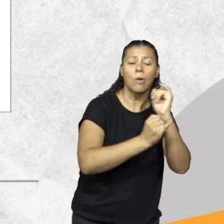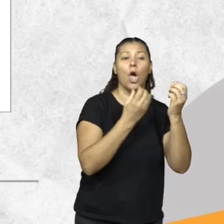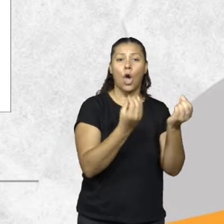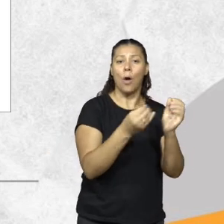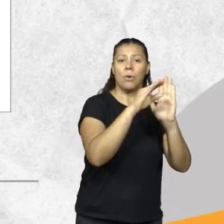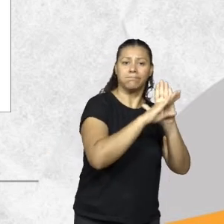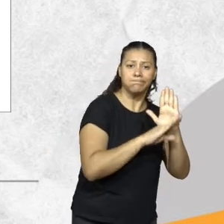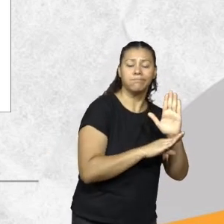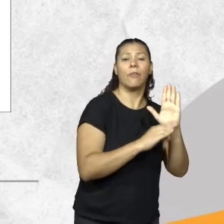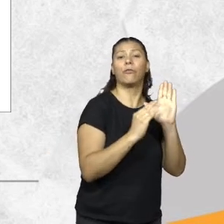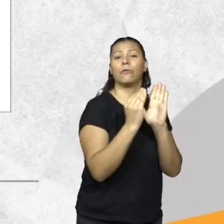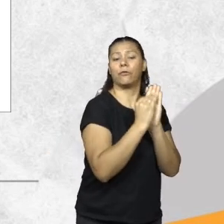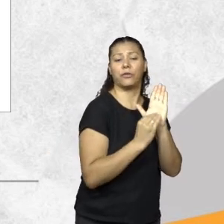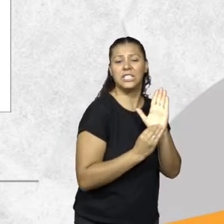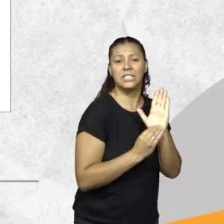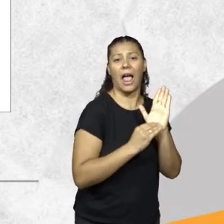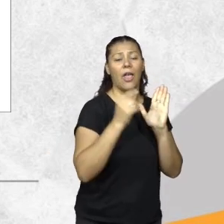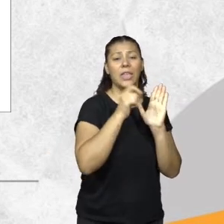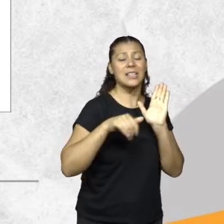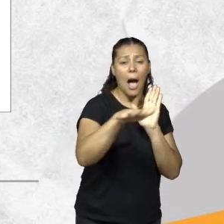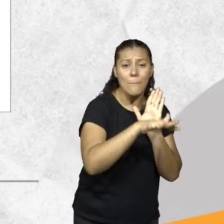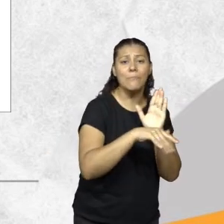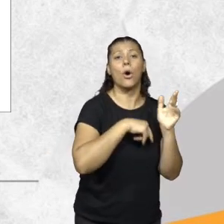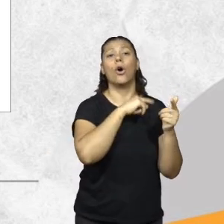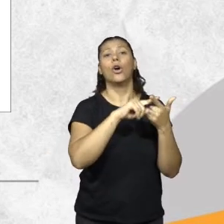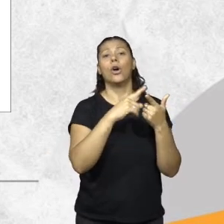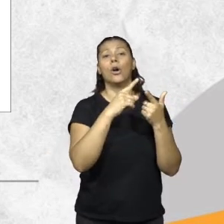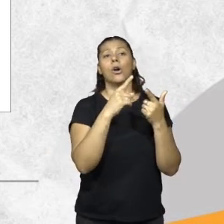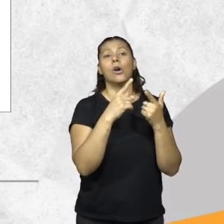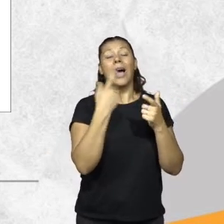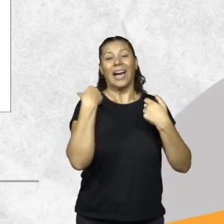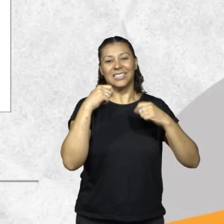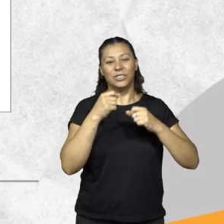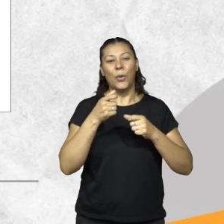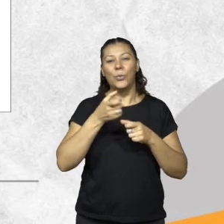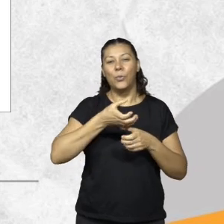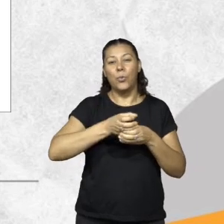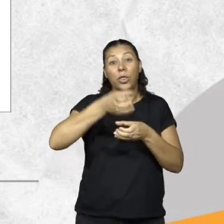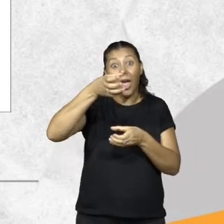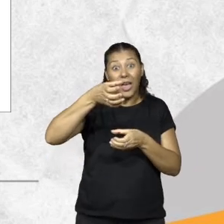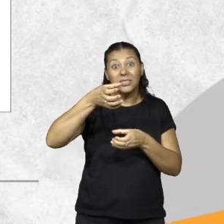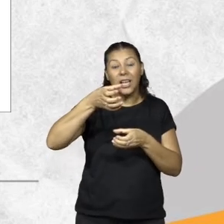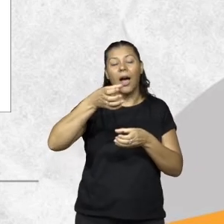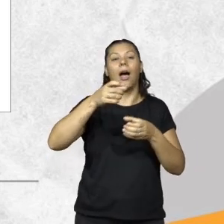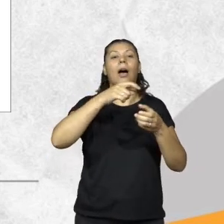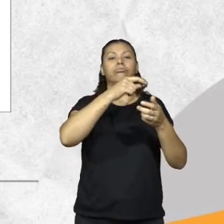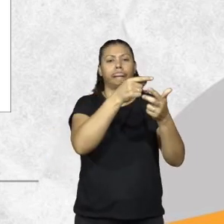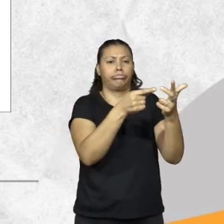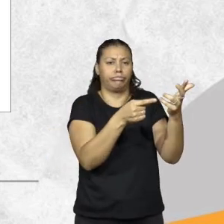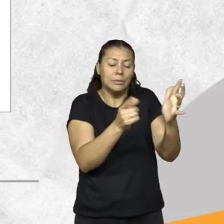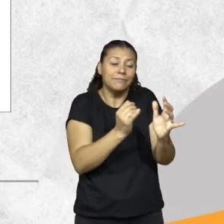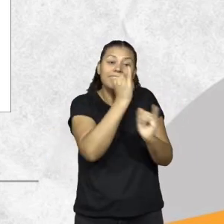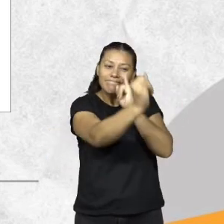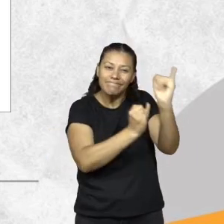se llena la ficha de campo, hacemos el ejercicio de la botella, bueno, es esto. Por eso yo les decía